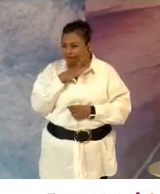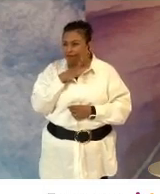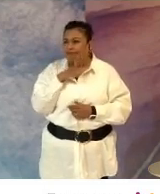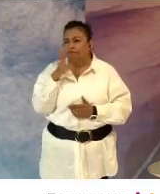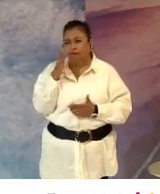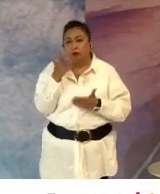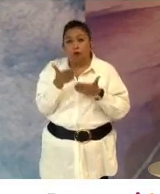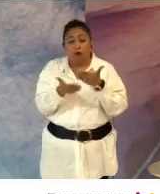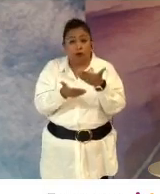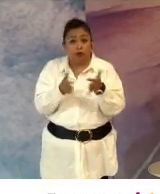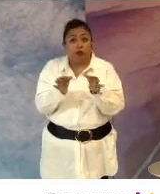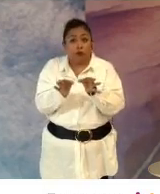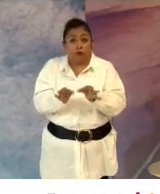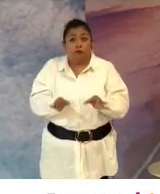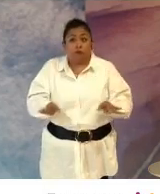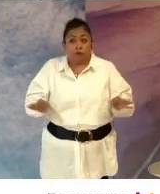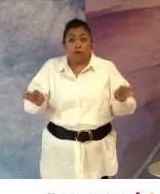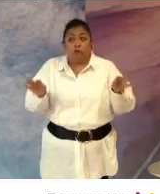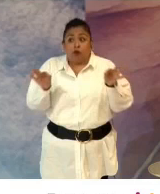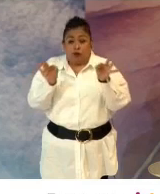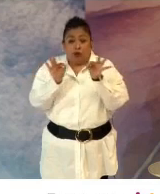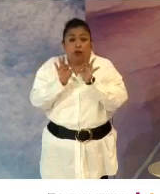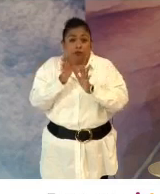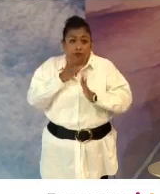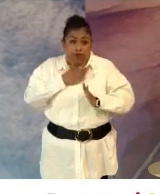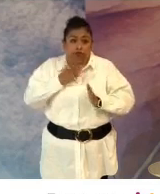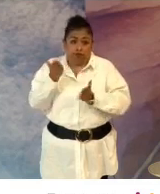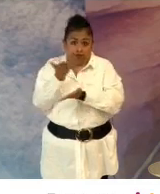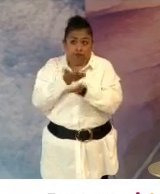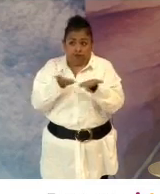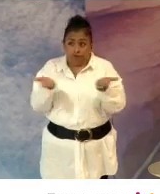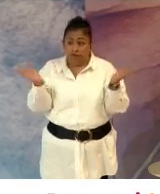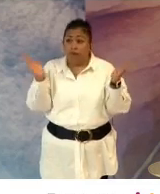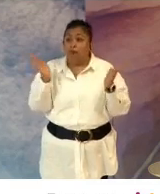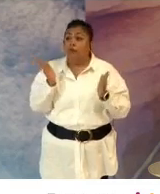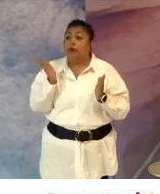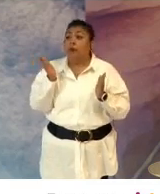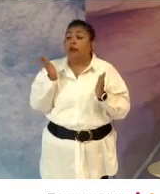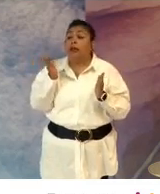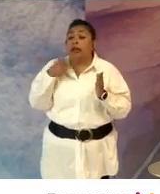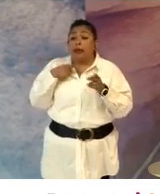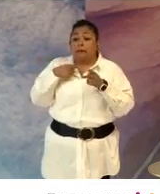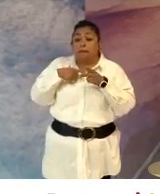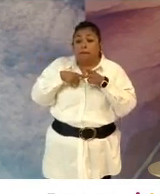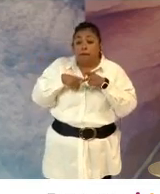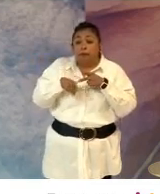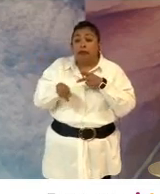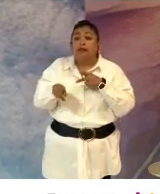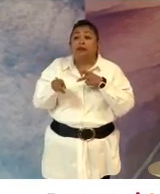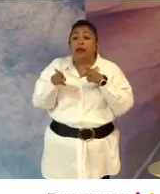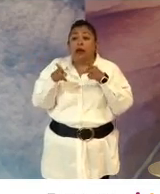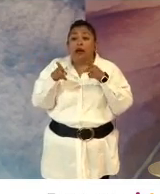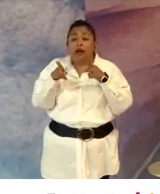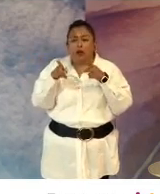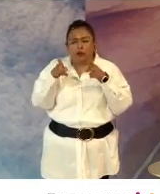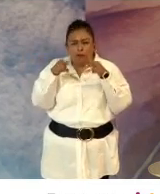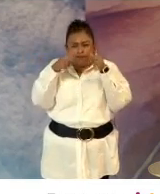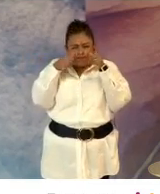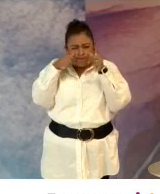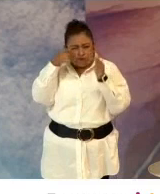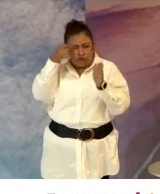hay un proceso importante que les puedo compartir de comenzar a hacer escuchas mucho más